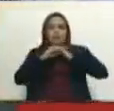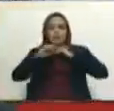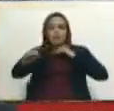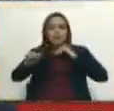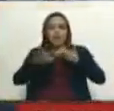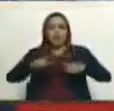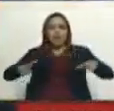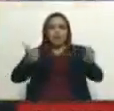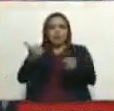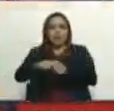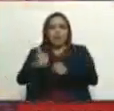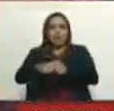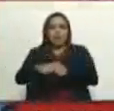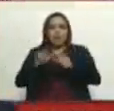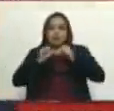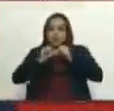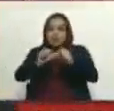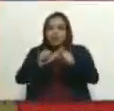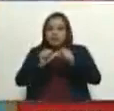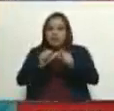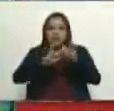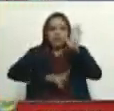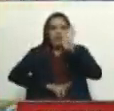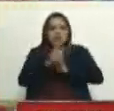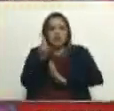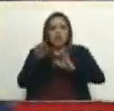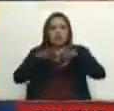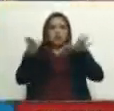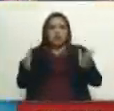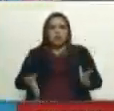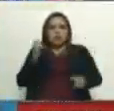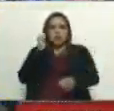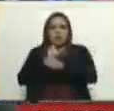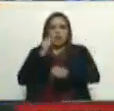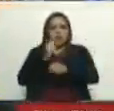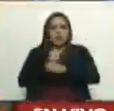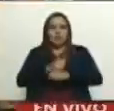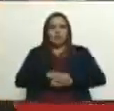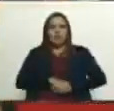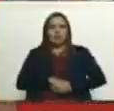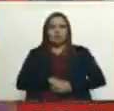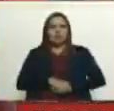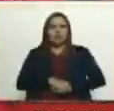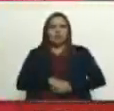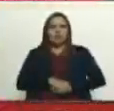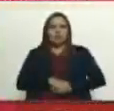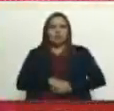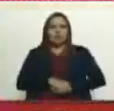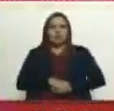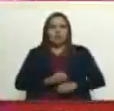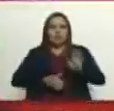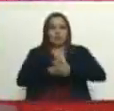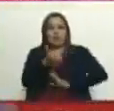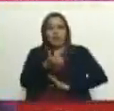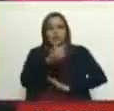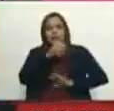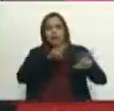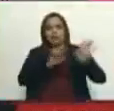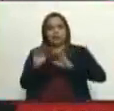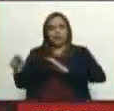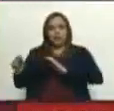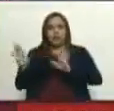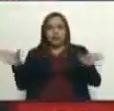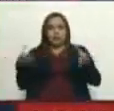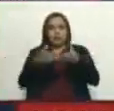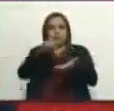Maracaibo, que continuará con el desarrollo de las mesas de trabajo donde participarán más de 300 integrantes. Con esta información nosotros vamos